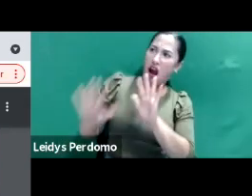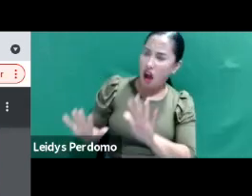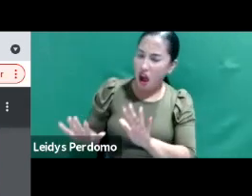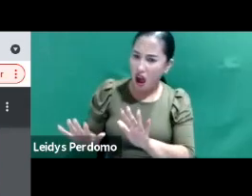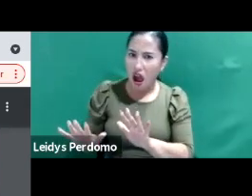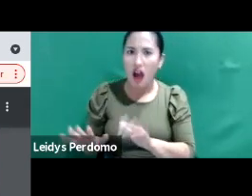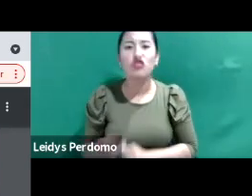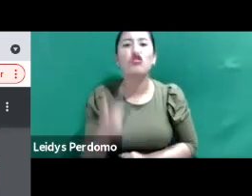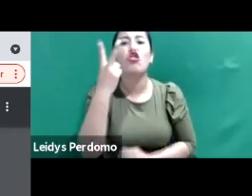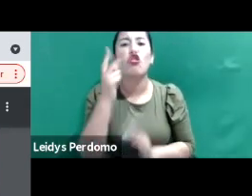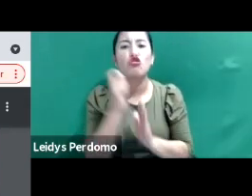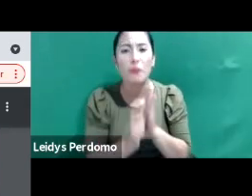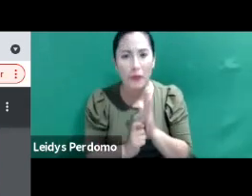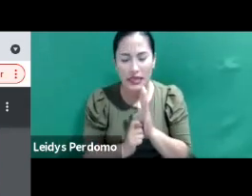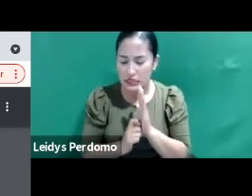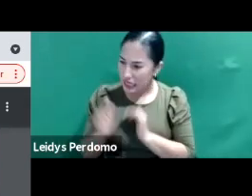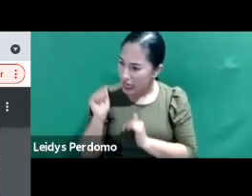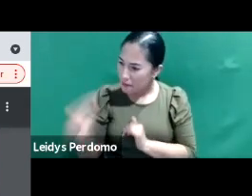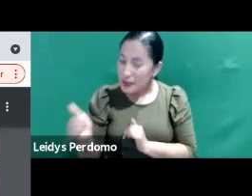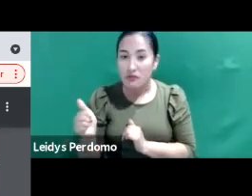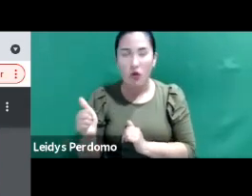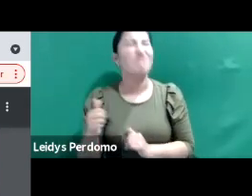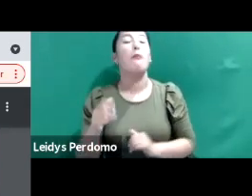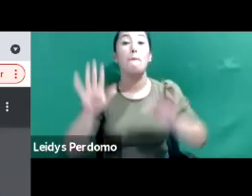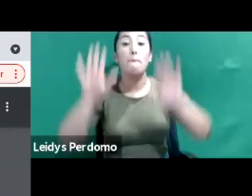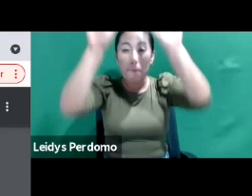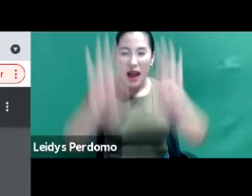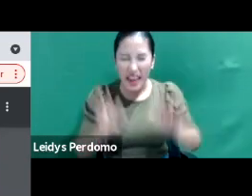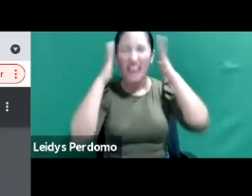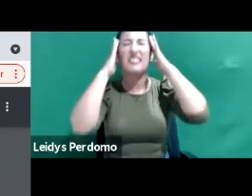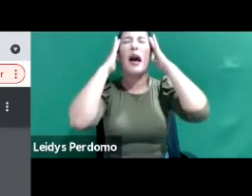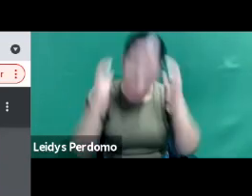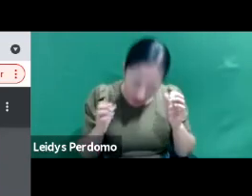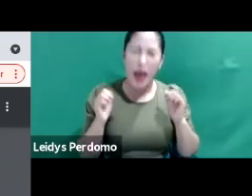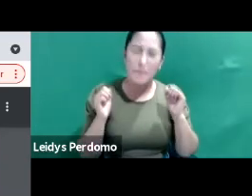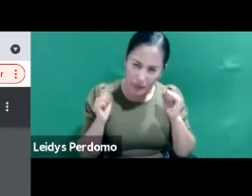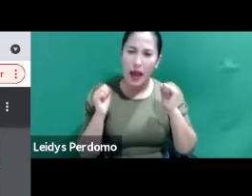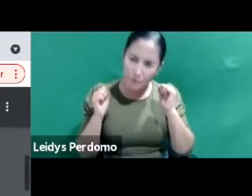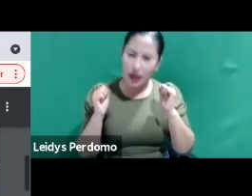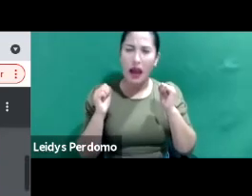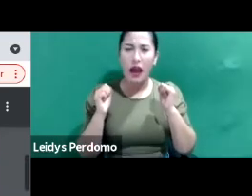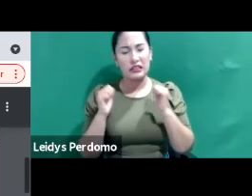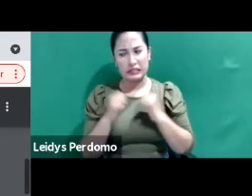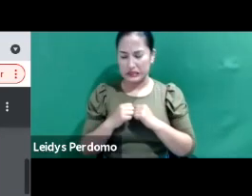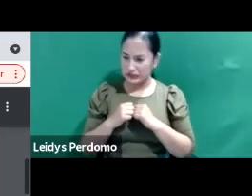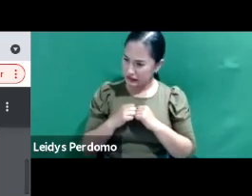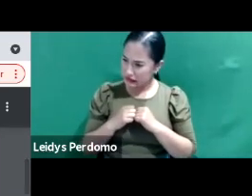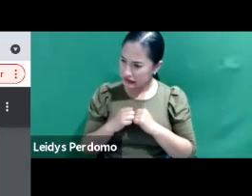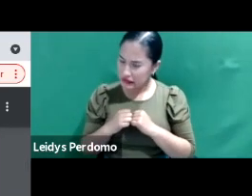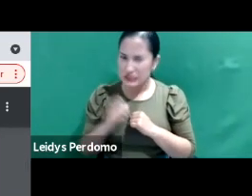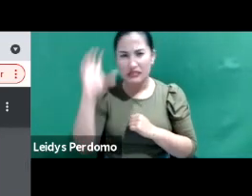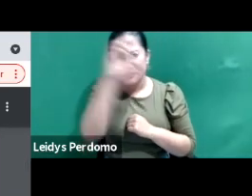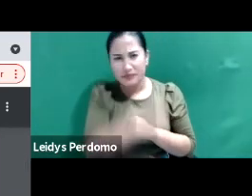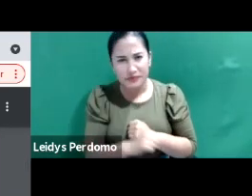2 veces golpeándose con la pared porque algo no le sale bien. Debido a las verbalizaciones realizadas